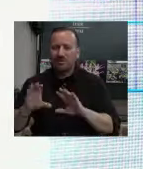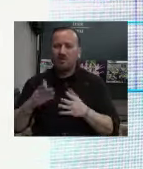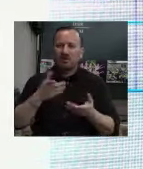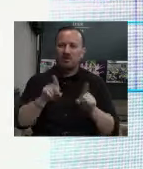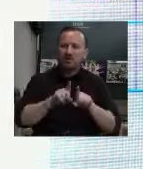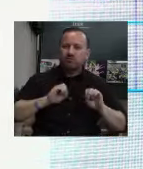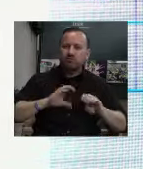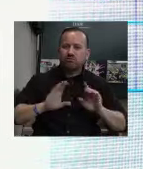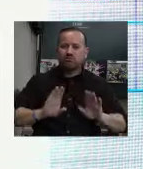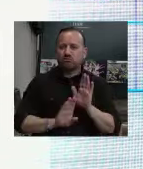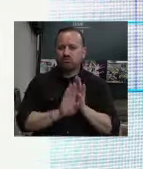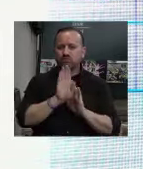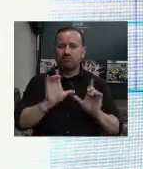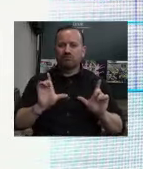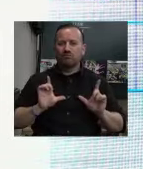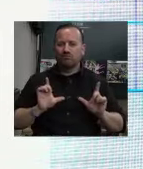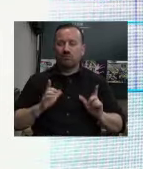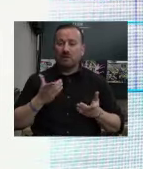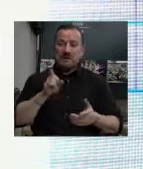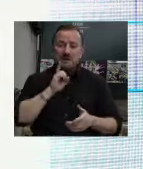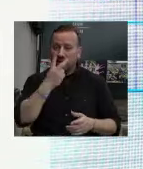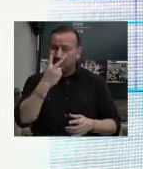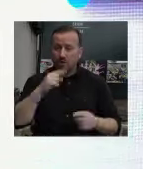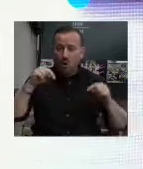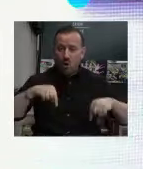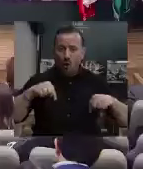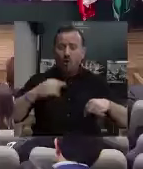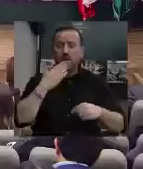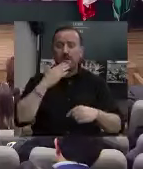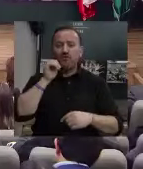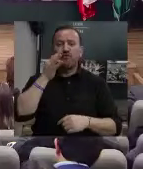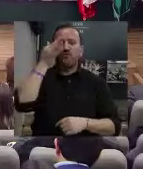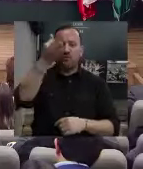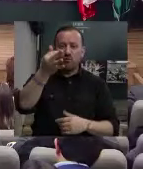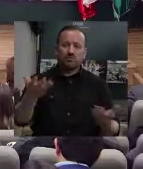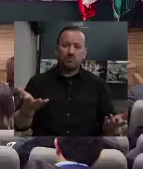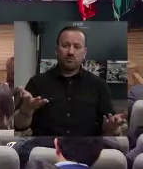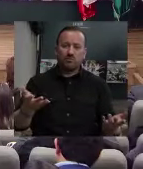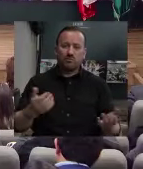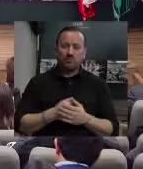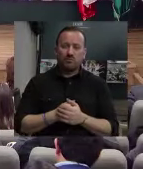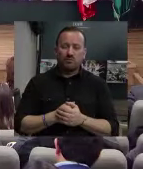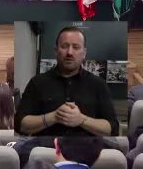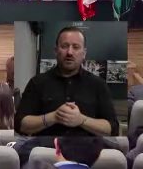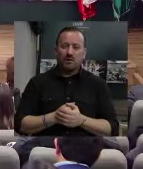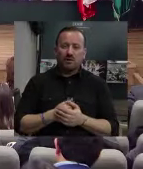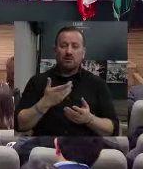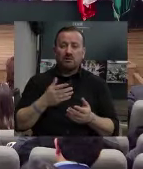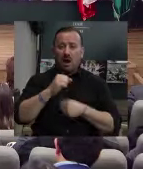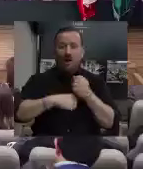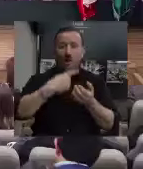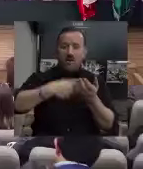formación profesional que tiene que ver con el hoy y también con el mañana de la vida y desde